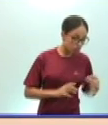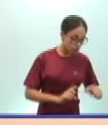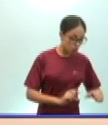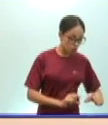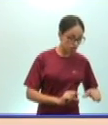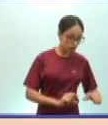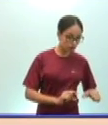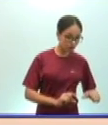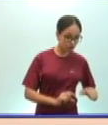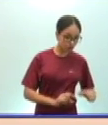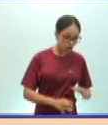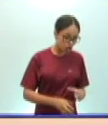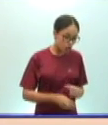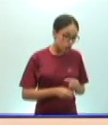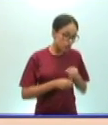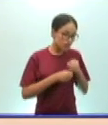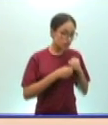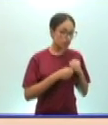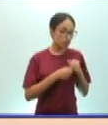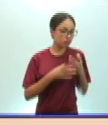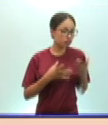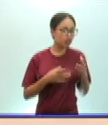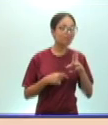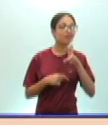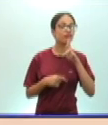caso es el agua.